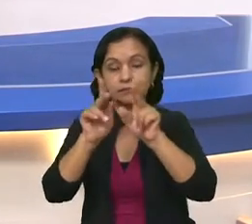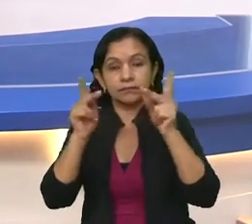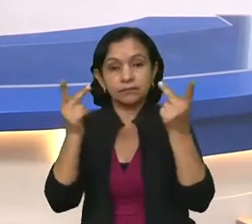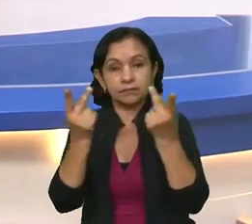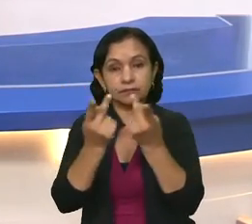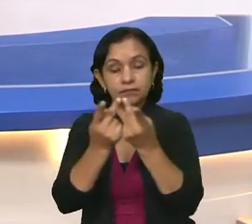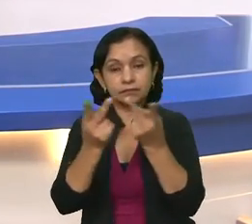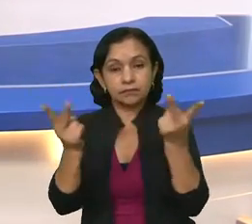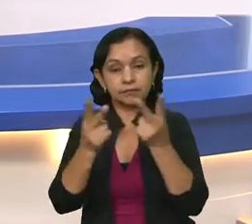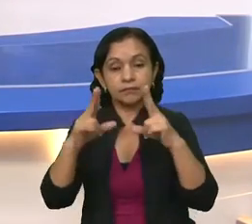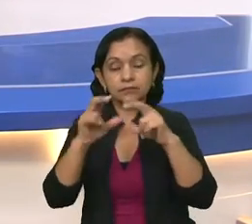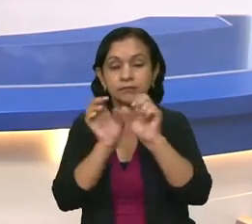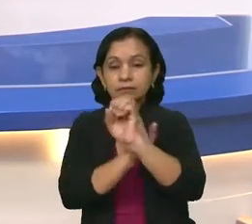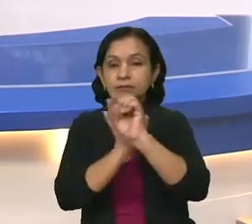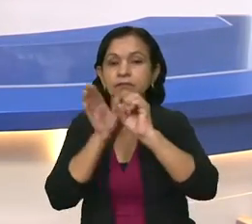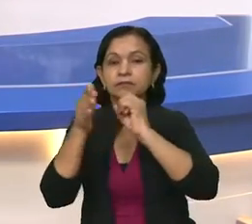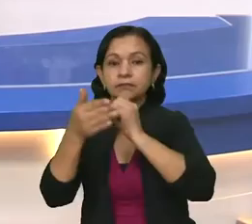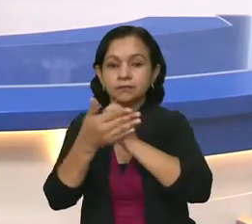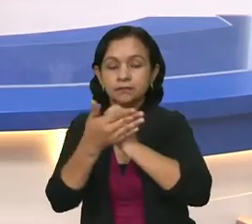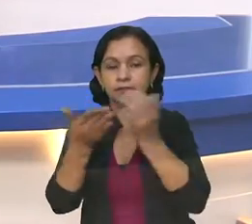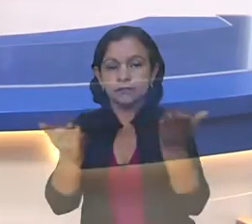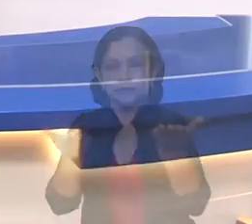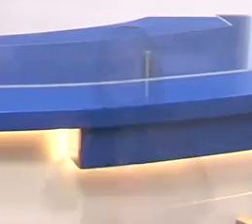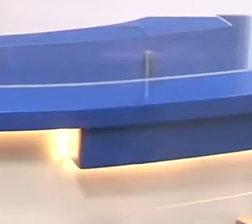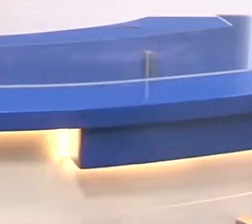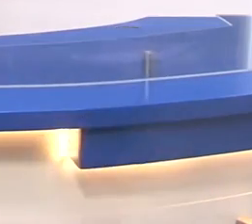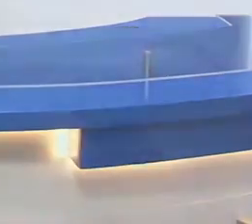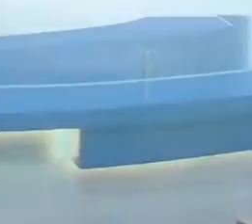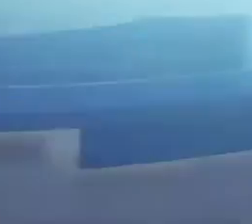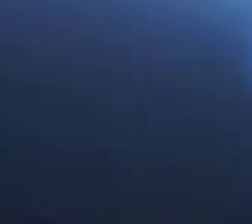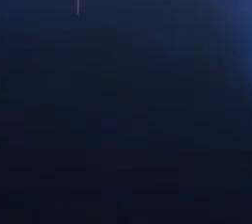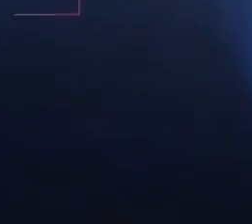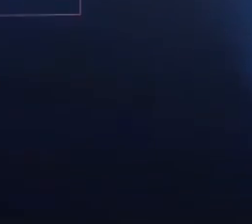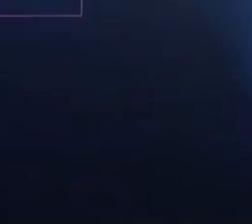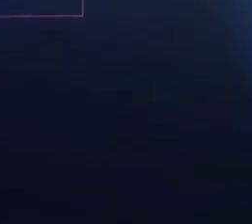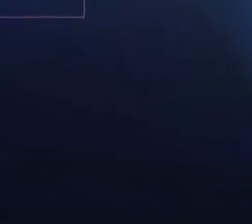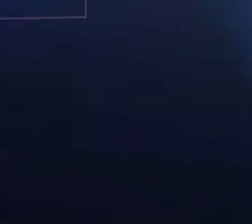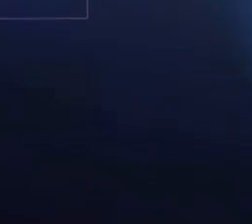nicaragüense frente al COVID-19. Veamos.